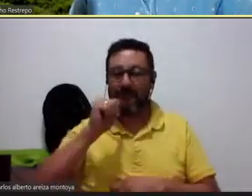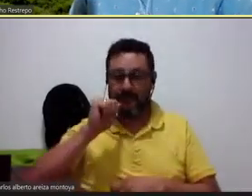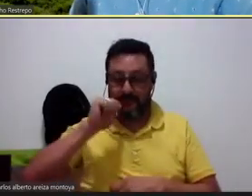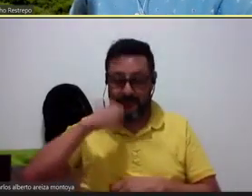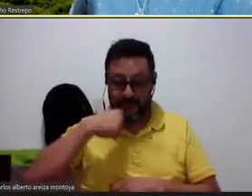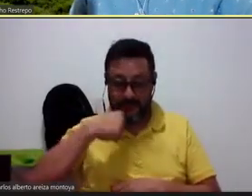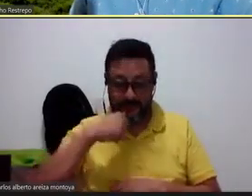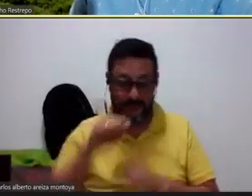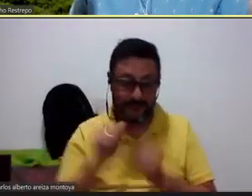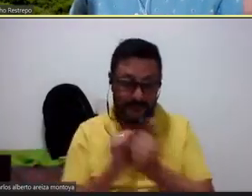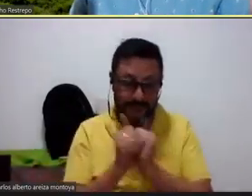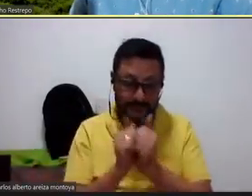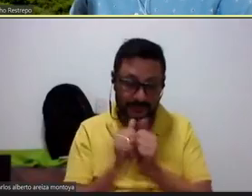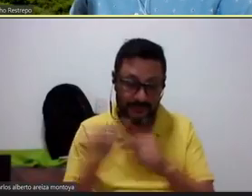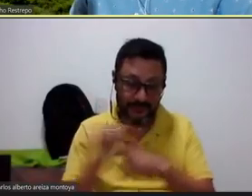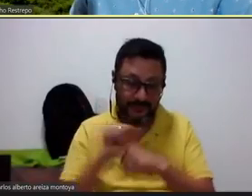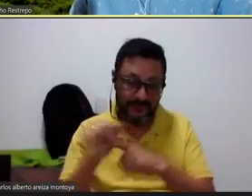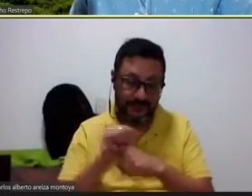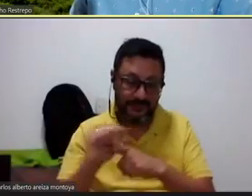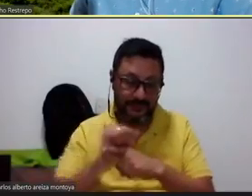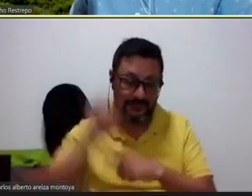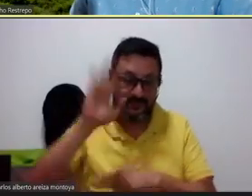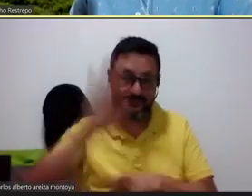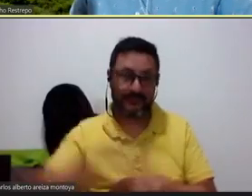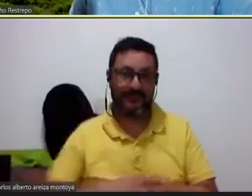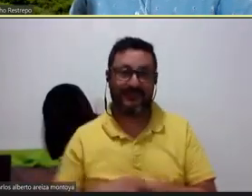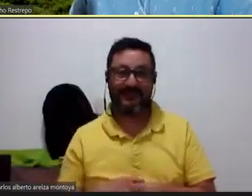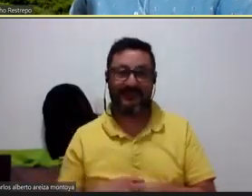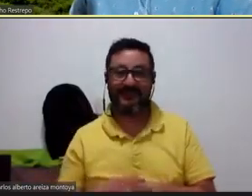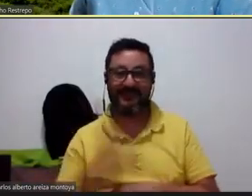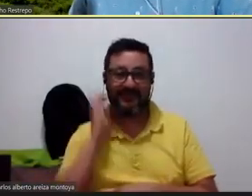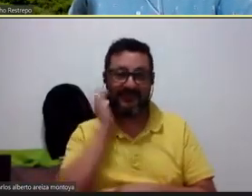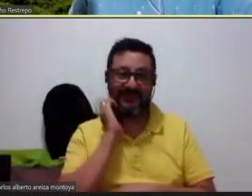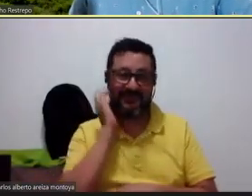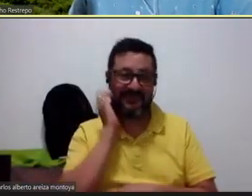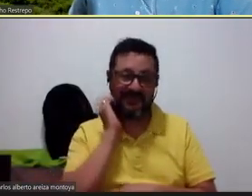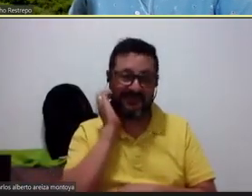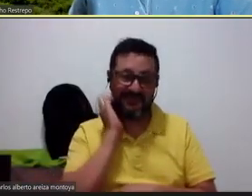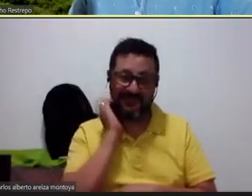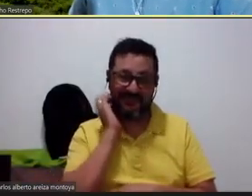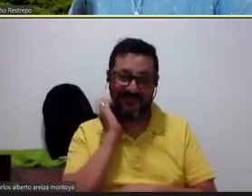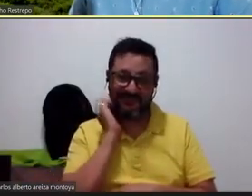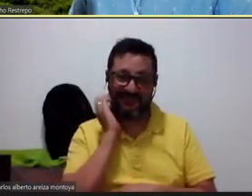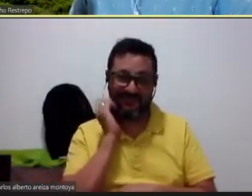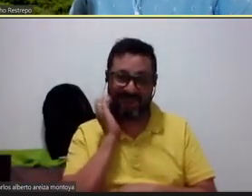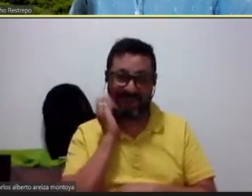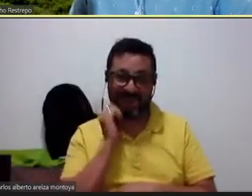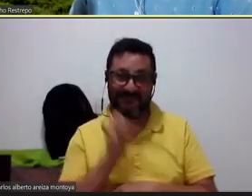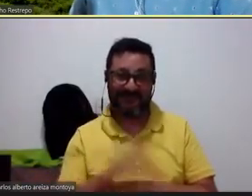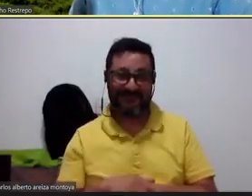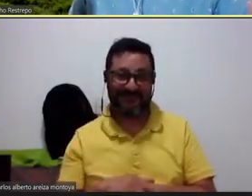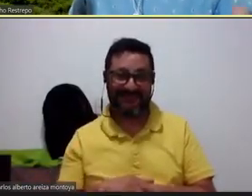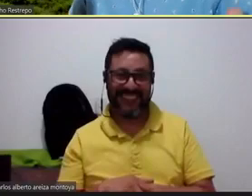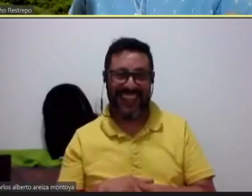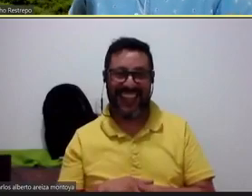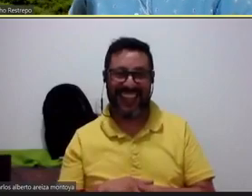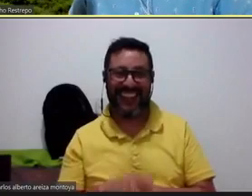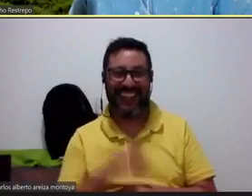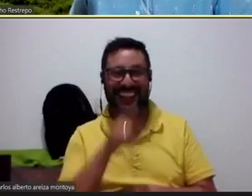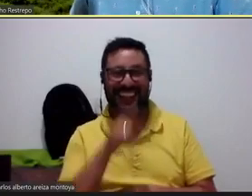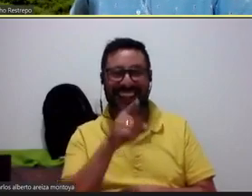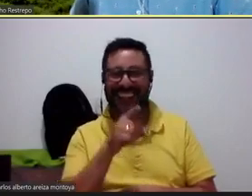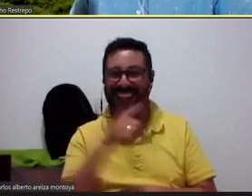salud, estamos con una fisioterapeuta también, pero tocando el tema de Diana, por ahí con